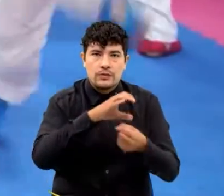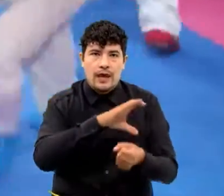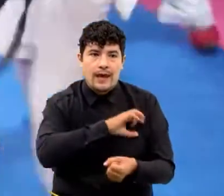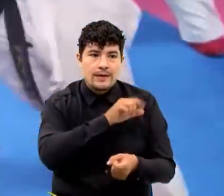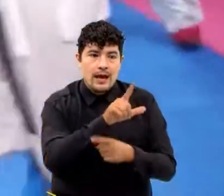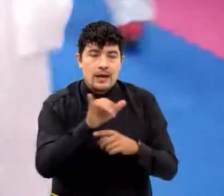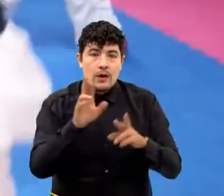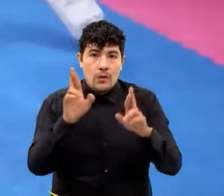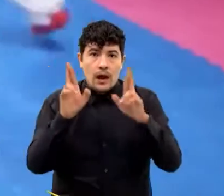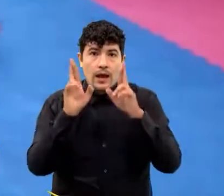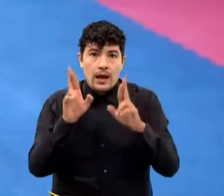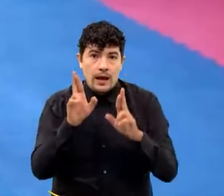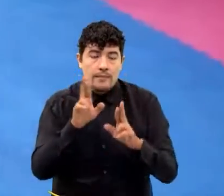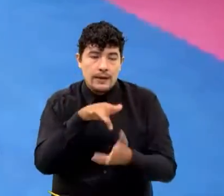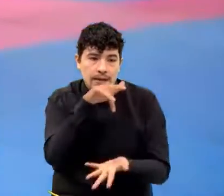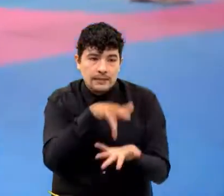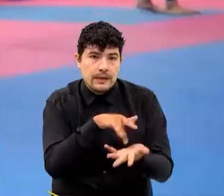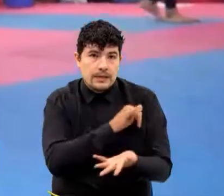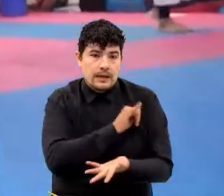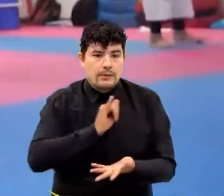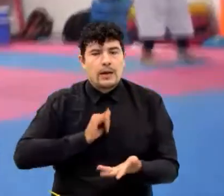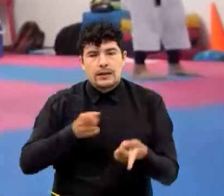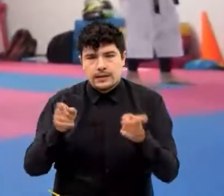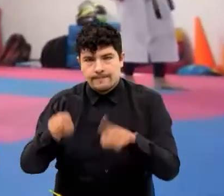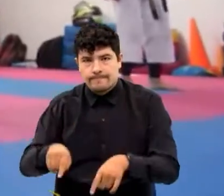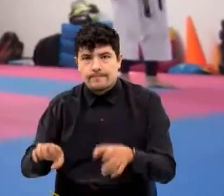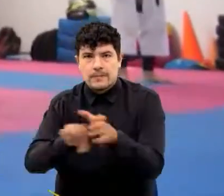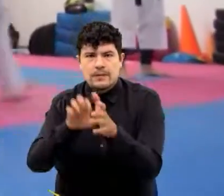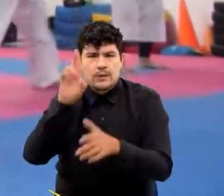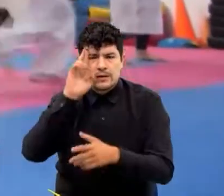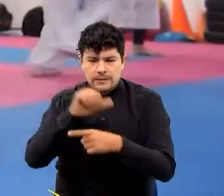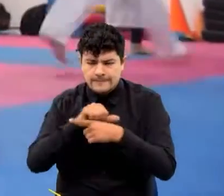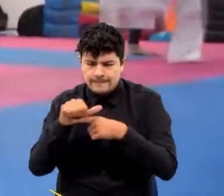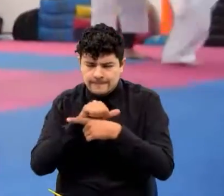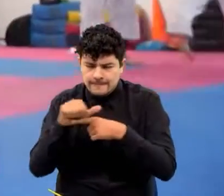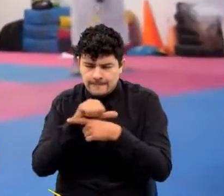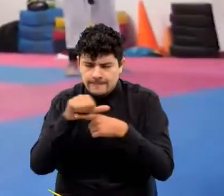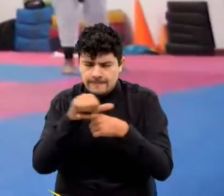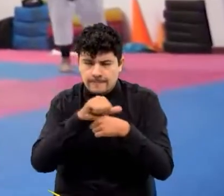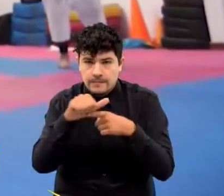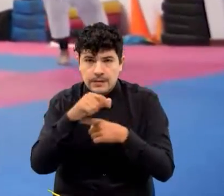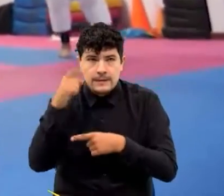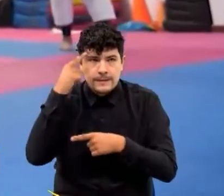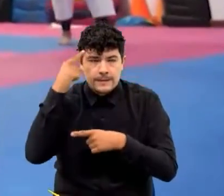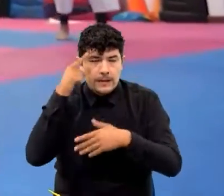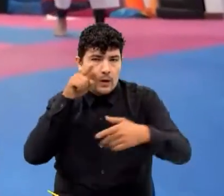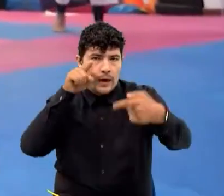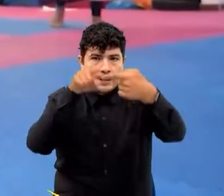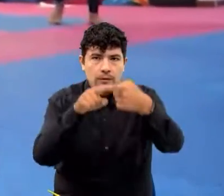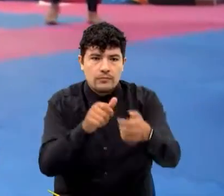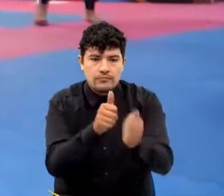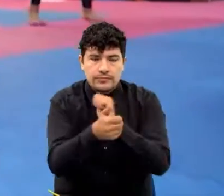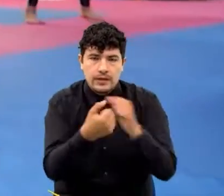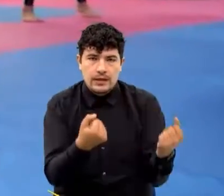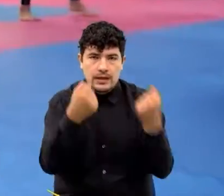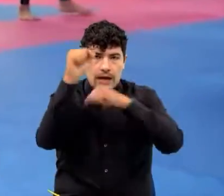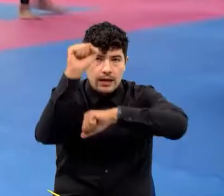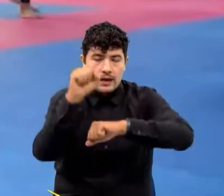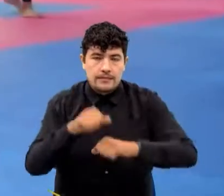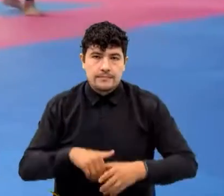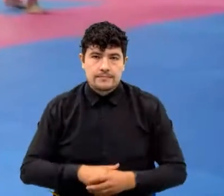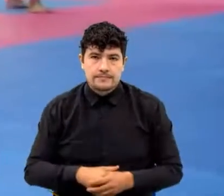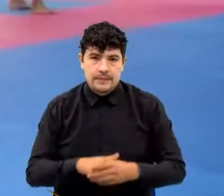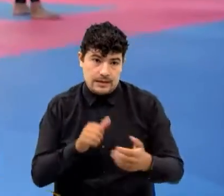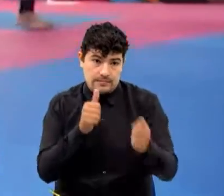categoría individual y en equipo. Por esa razón está entrenando diligentemente, pues en su mente solo está entrar en el podio y lograr clasificar a